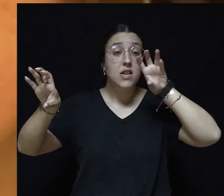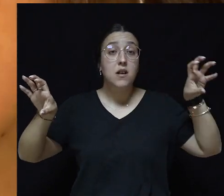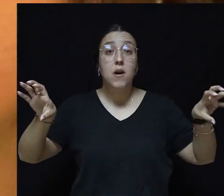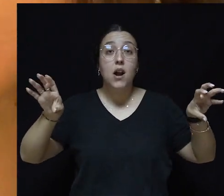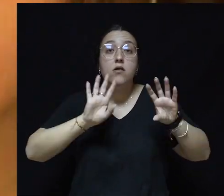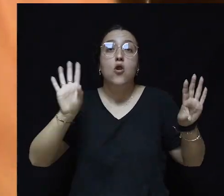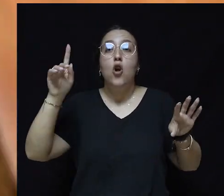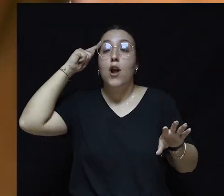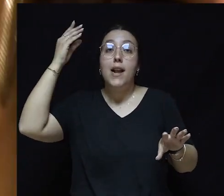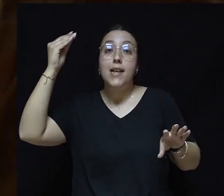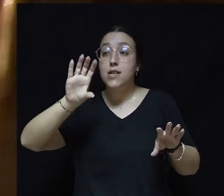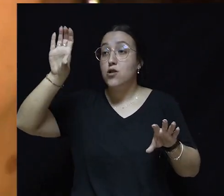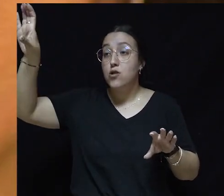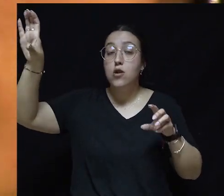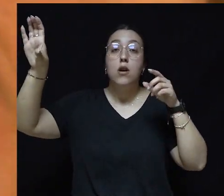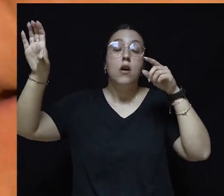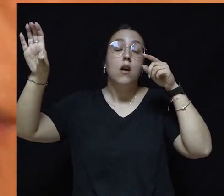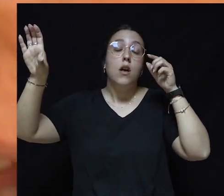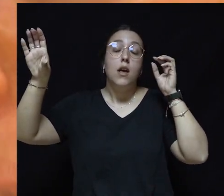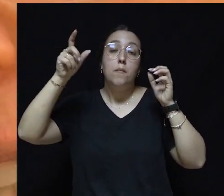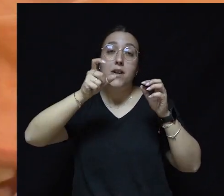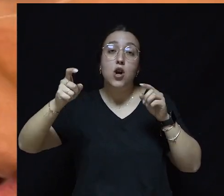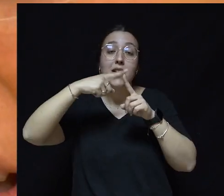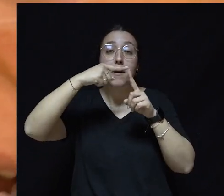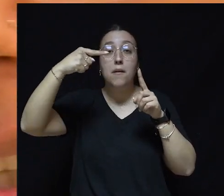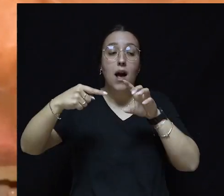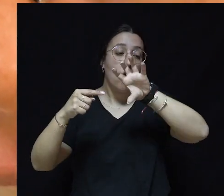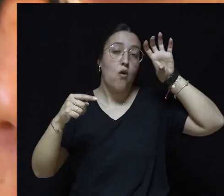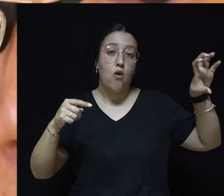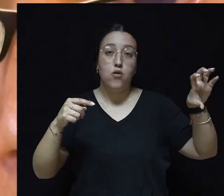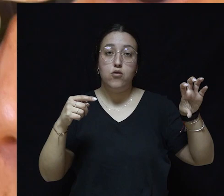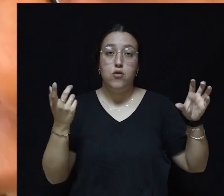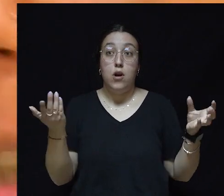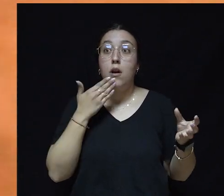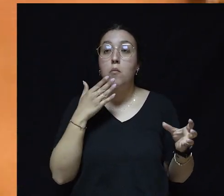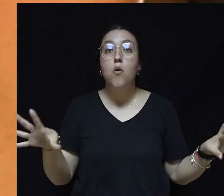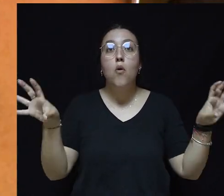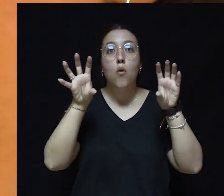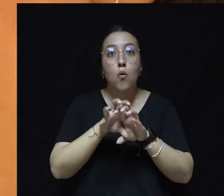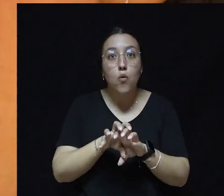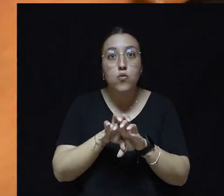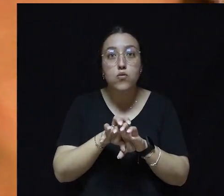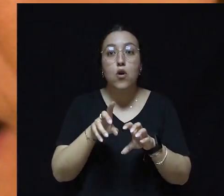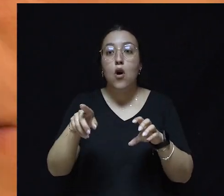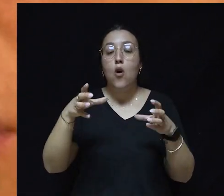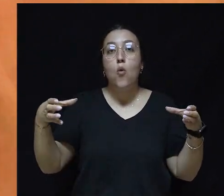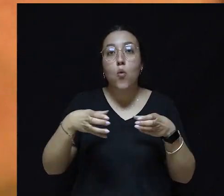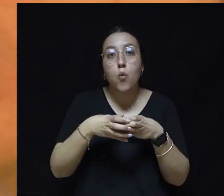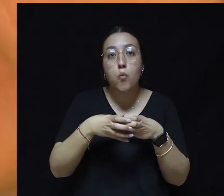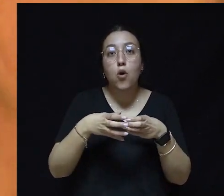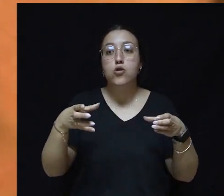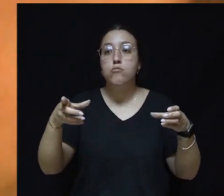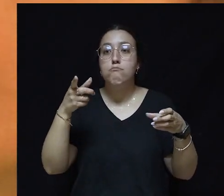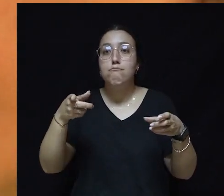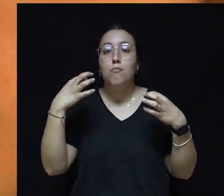no es válido, que esa diversidad es negativa. Si organizamos esa diversidad en los centros educativos, por ejemplo en grupos interactivos, que es una